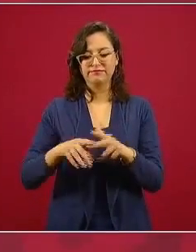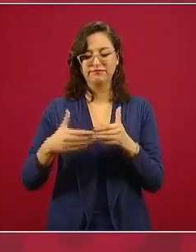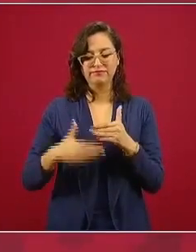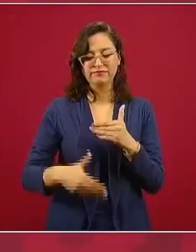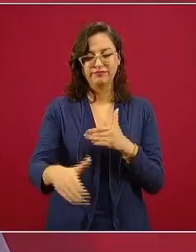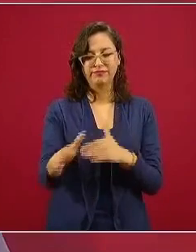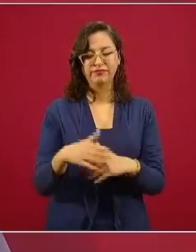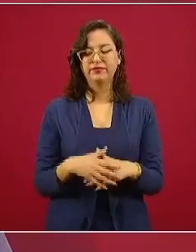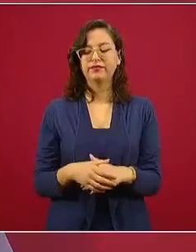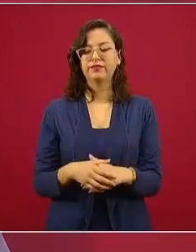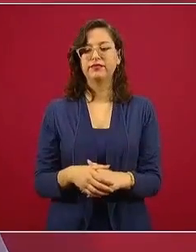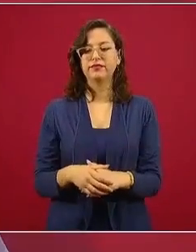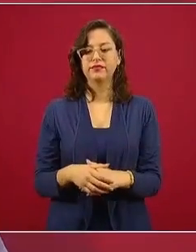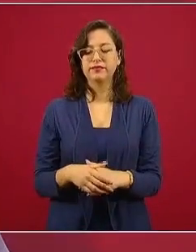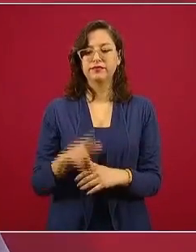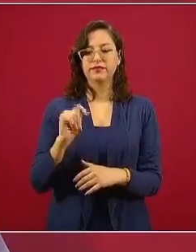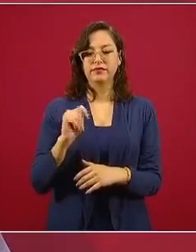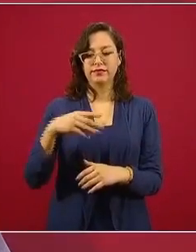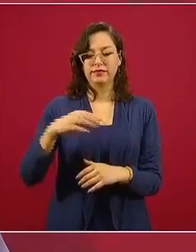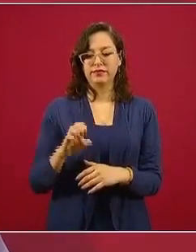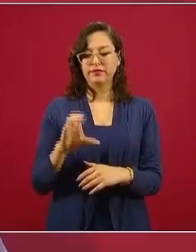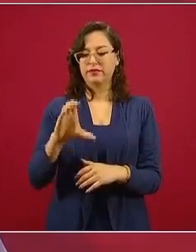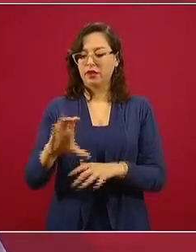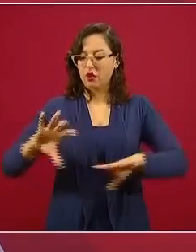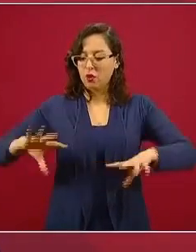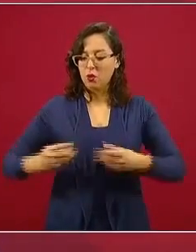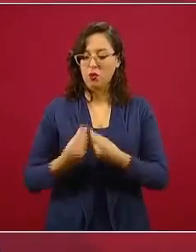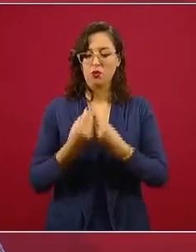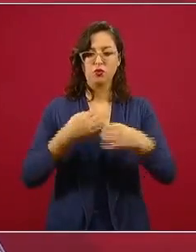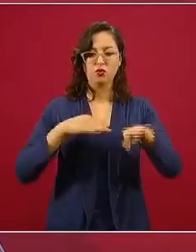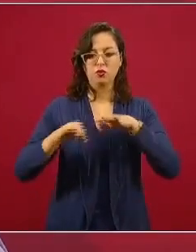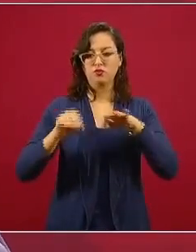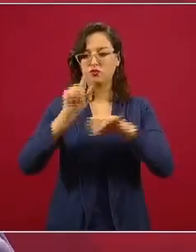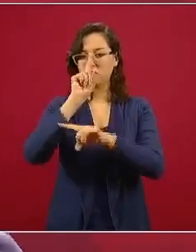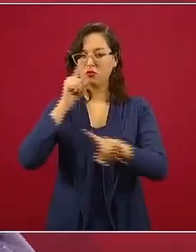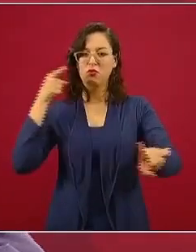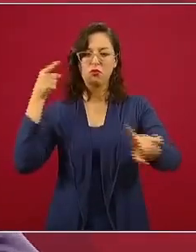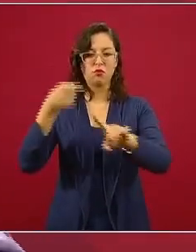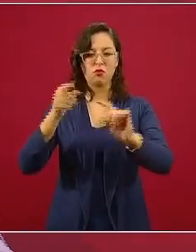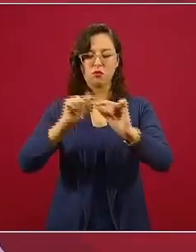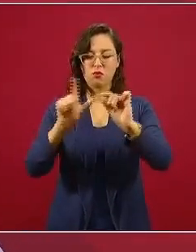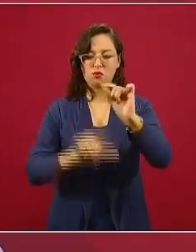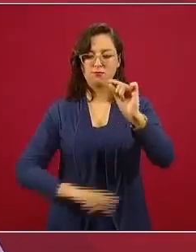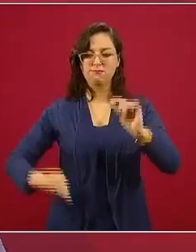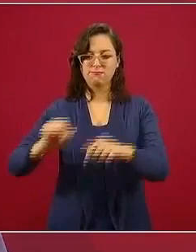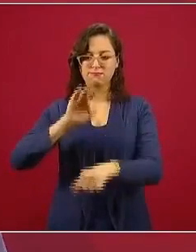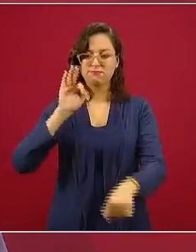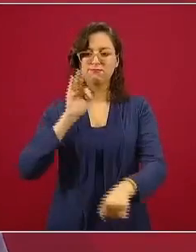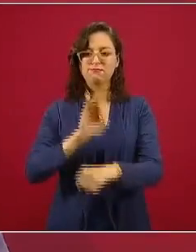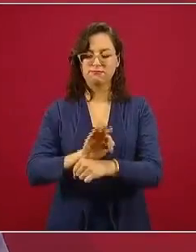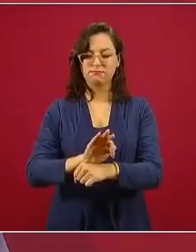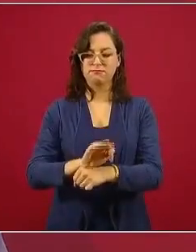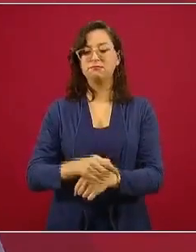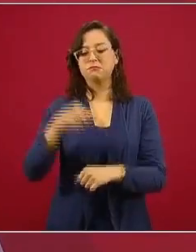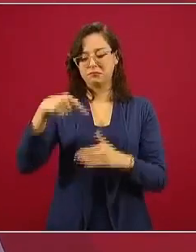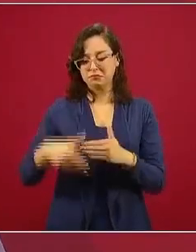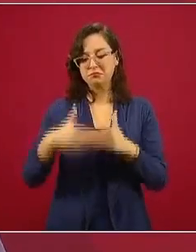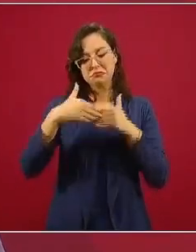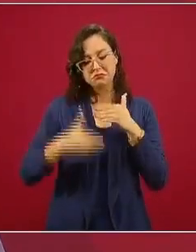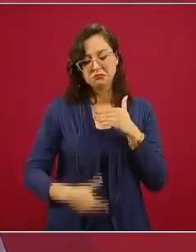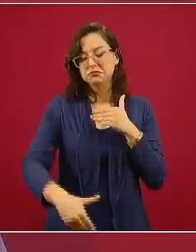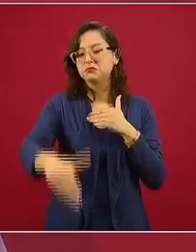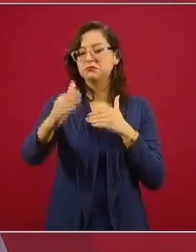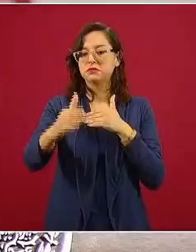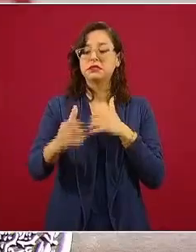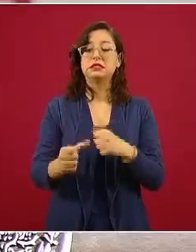es un trabajo colectivo, es un trabajo por México y seguramente lograremos de este tratado